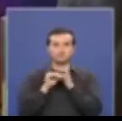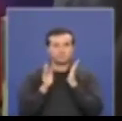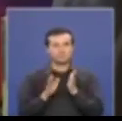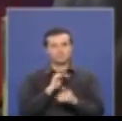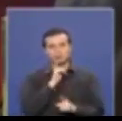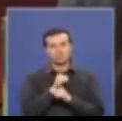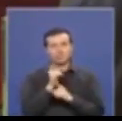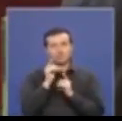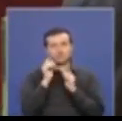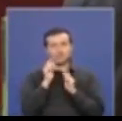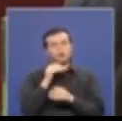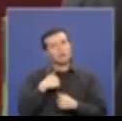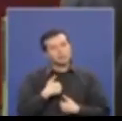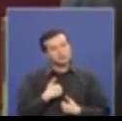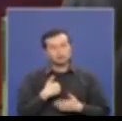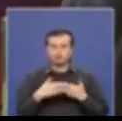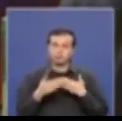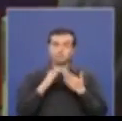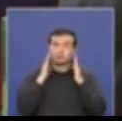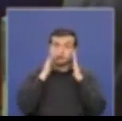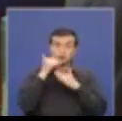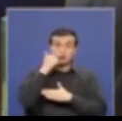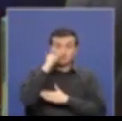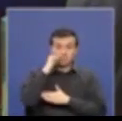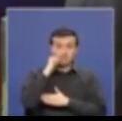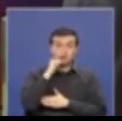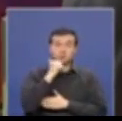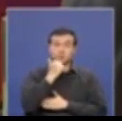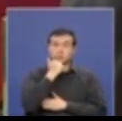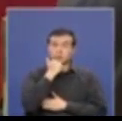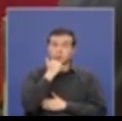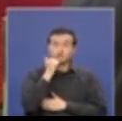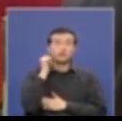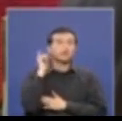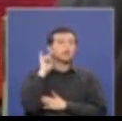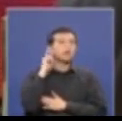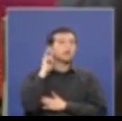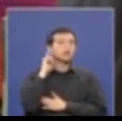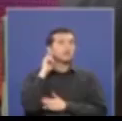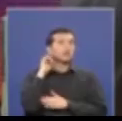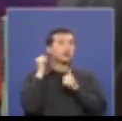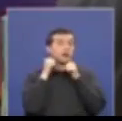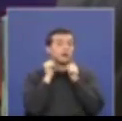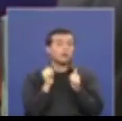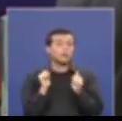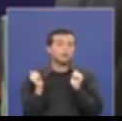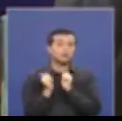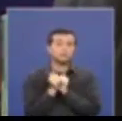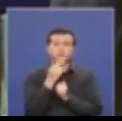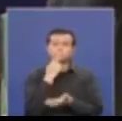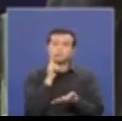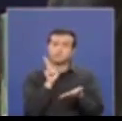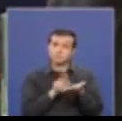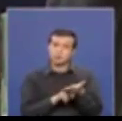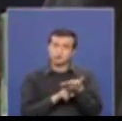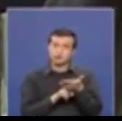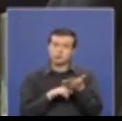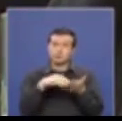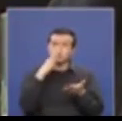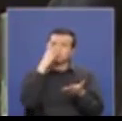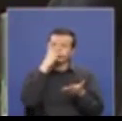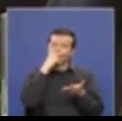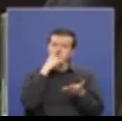se pierde un poco la concentración. Ayer en el almuerzo, se me acercó una niñita con su abuelita y me entregó una carta